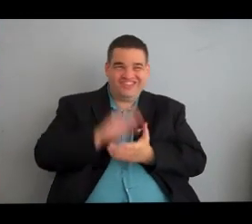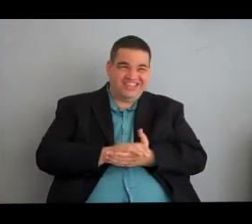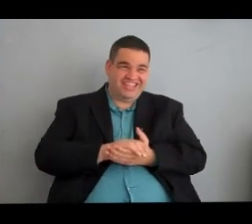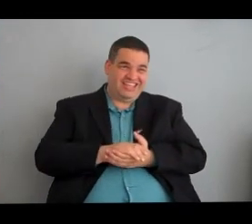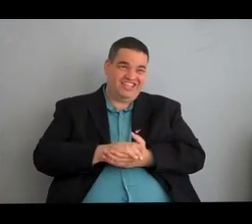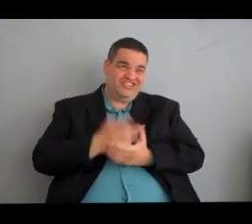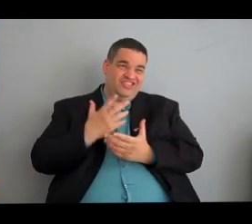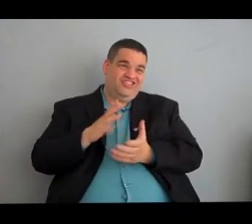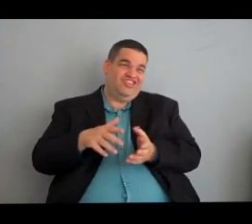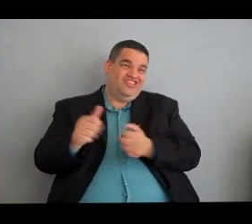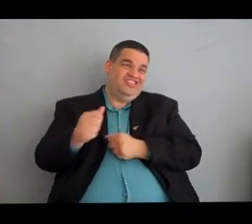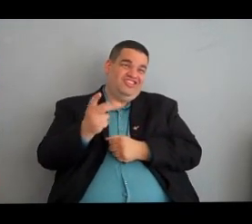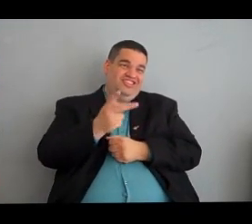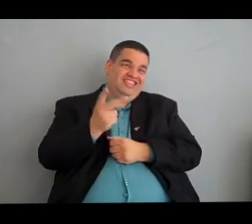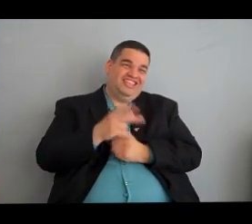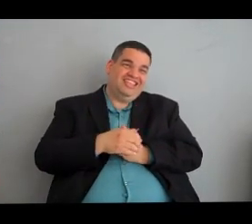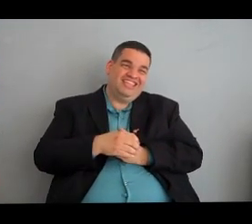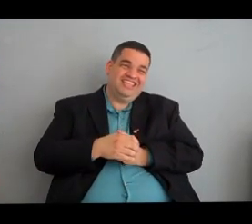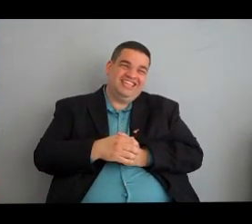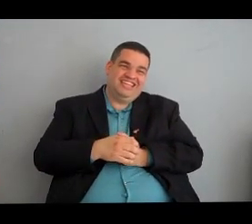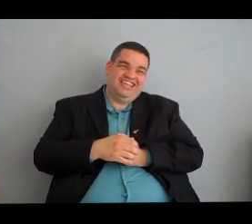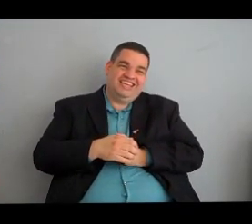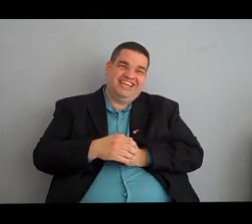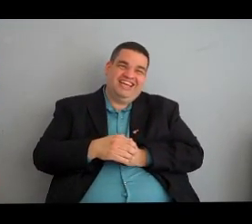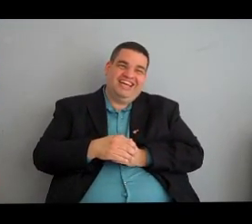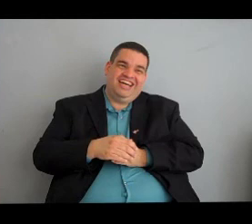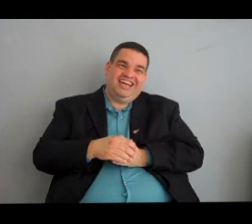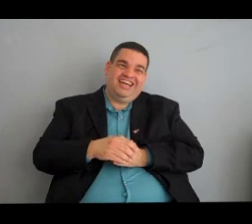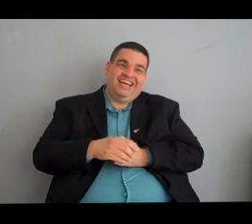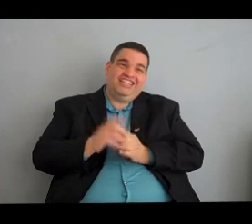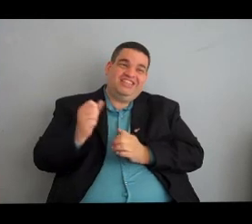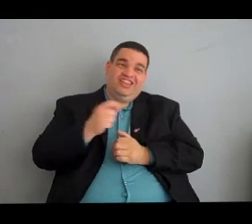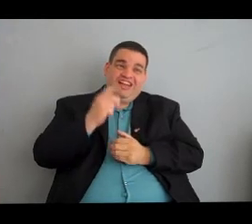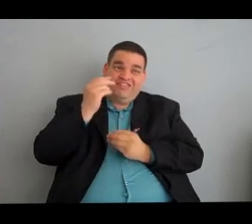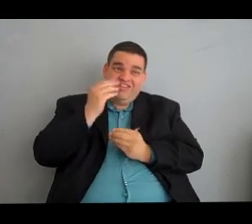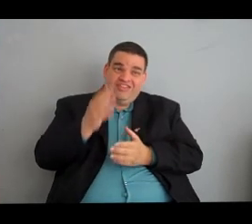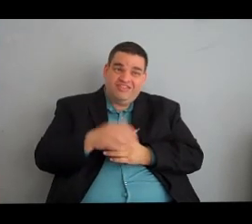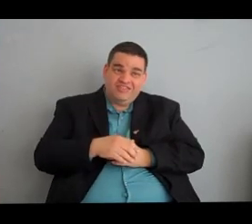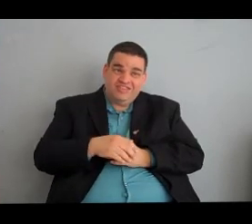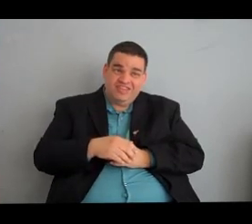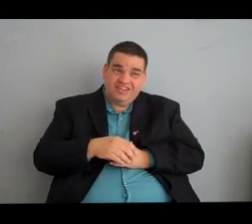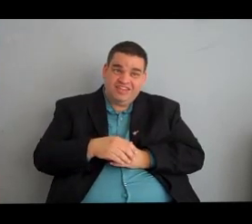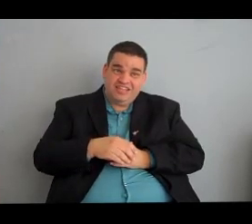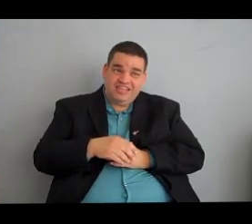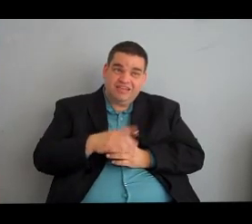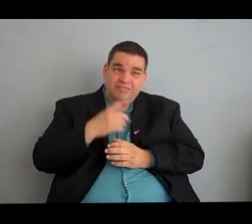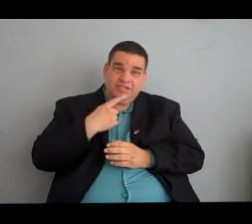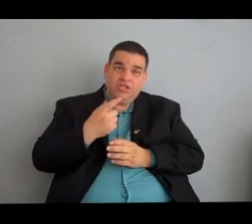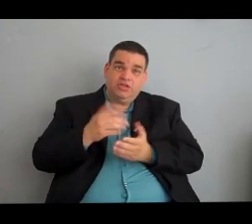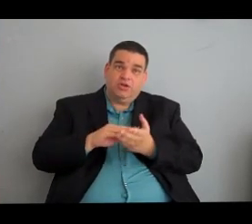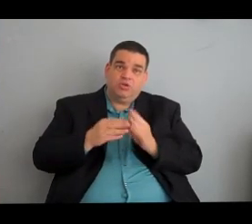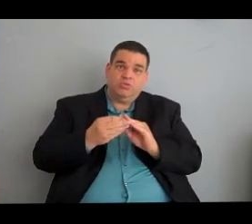de aquí. Yo tengo que sacar toda la información, pero vamos a decir de nuevo los números. El